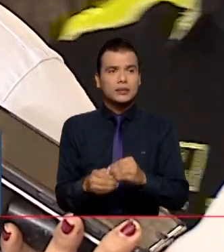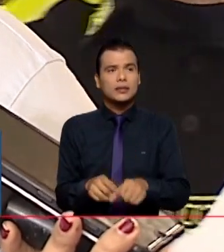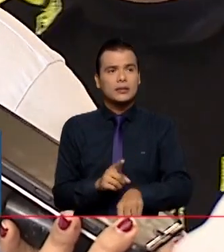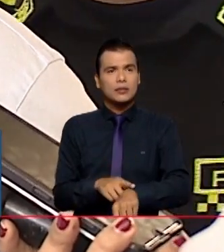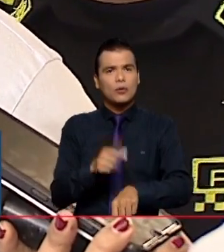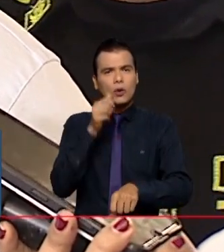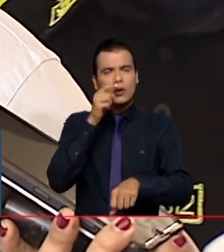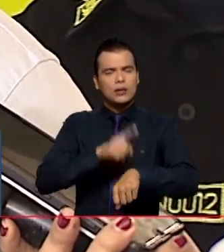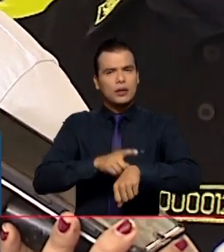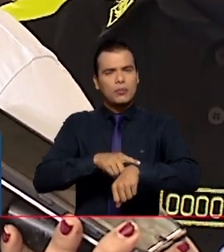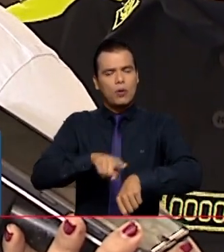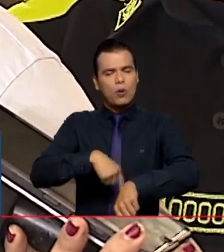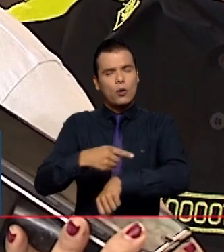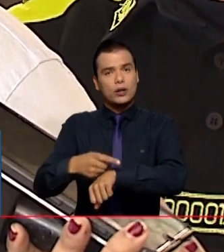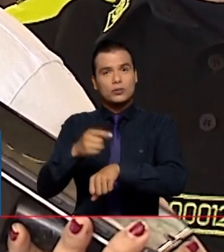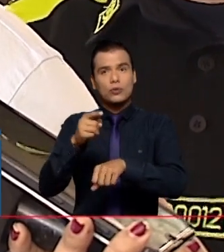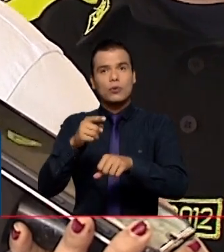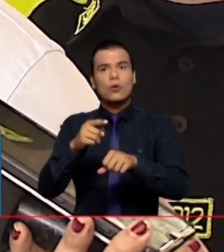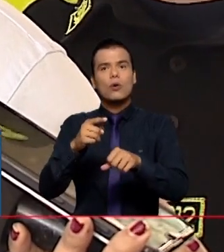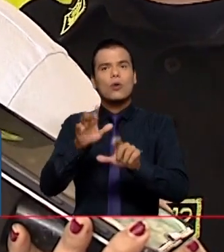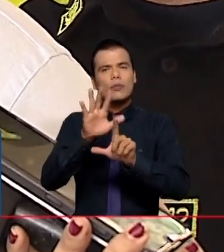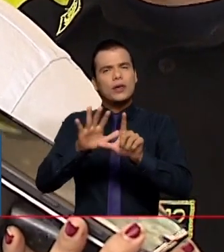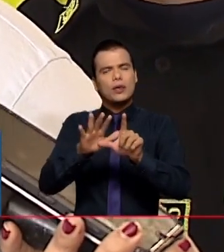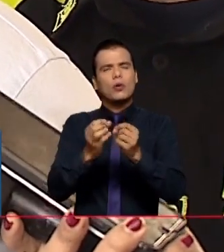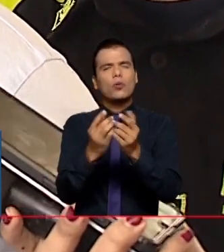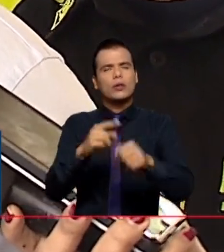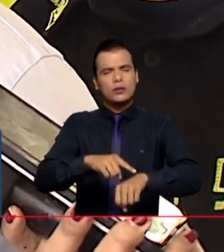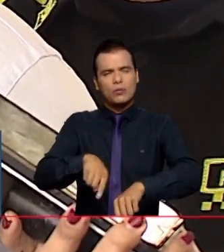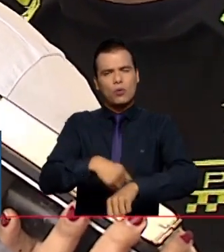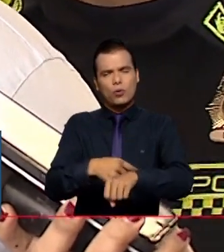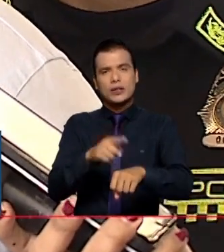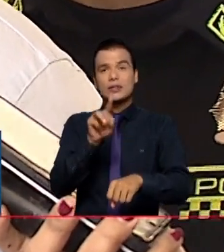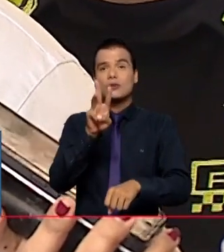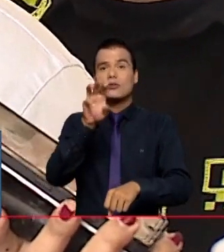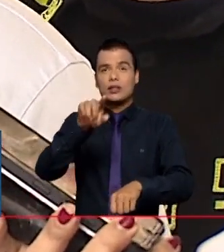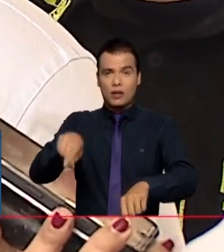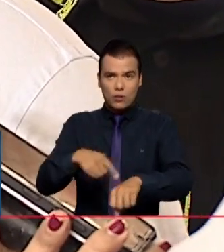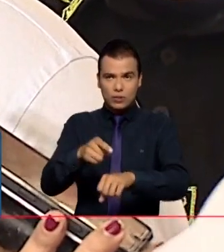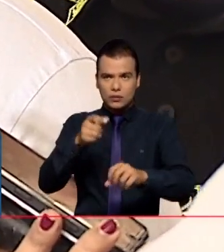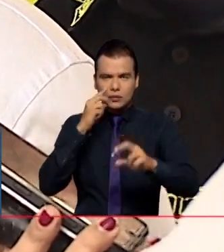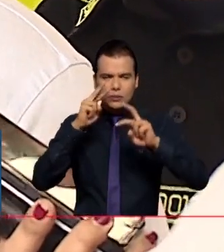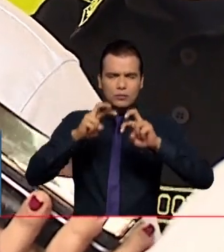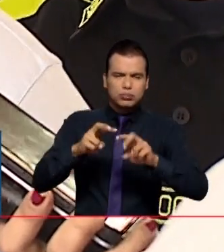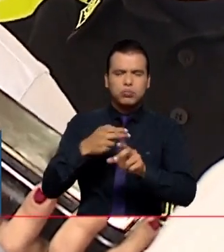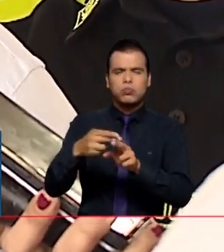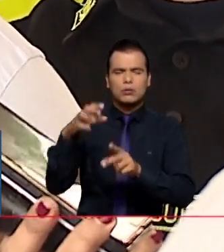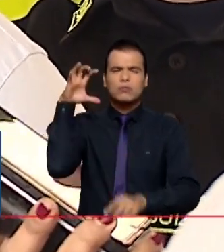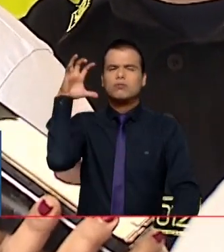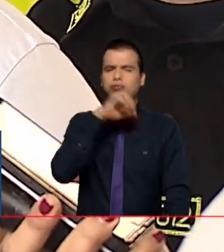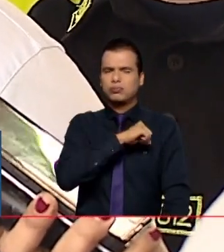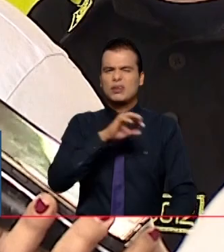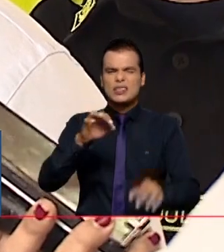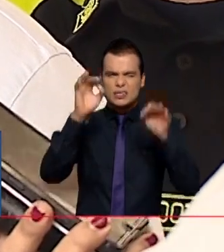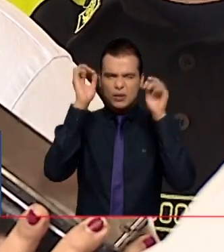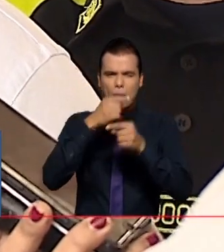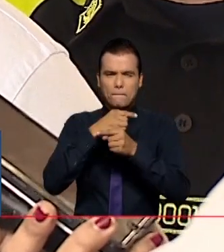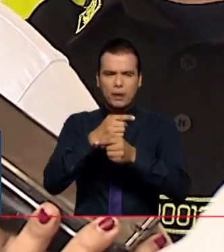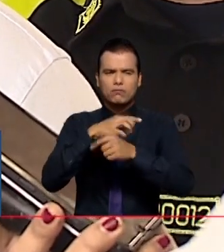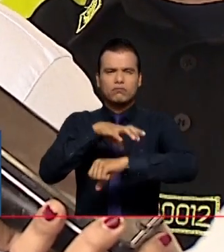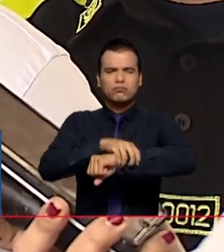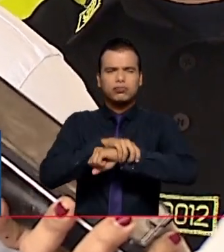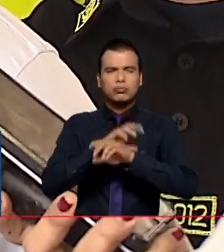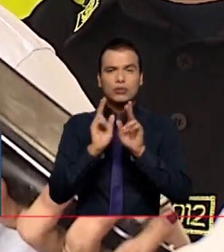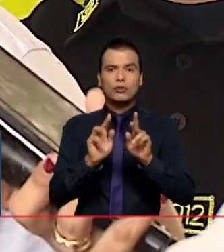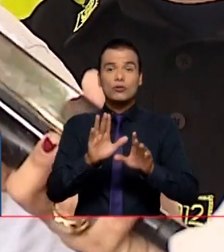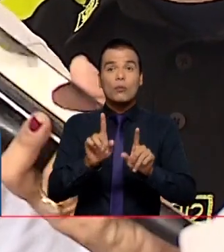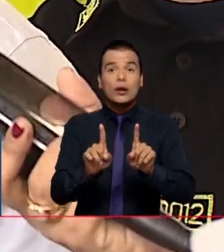horas de video estamos estudiando, sabemos recorridos, trazabilidad y pronto vamos a dar resultados frente a este caso, pero invitamos